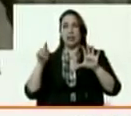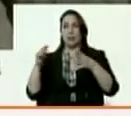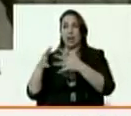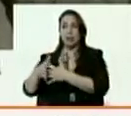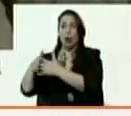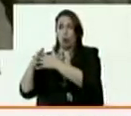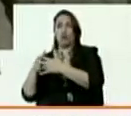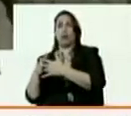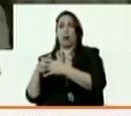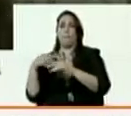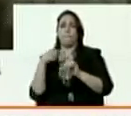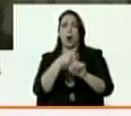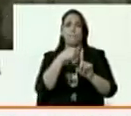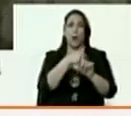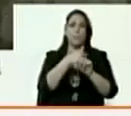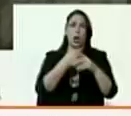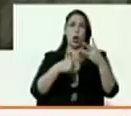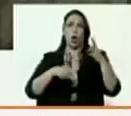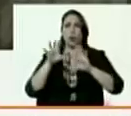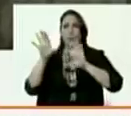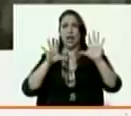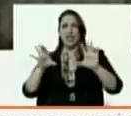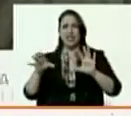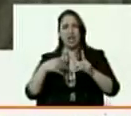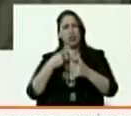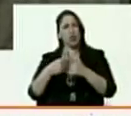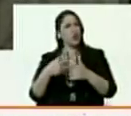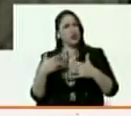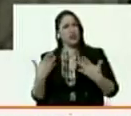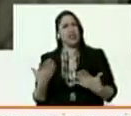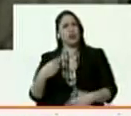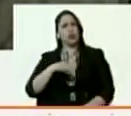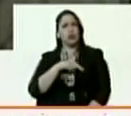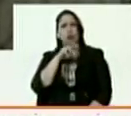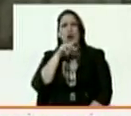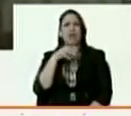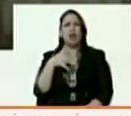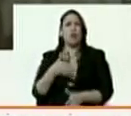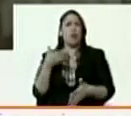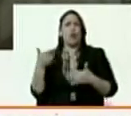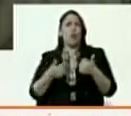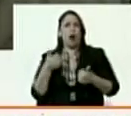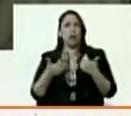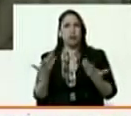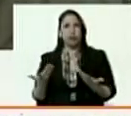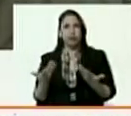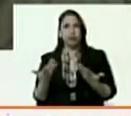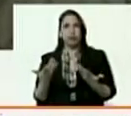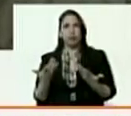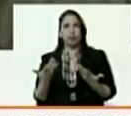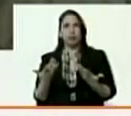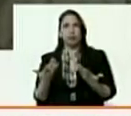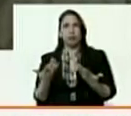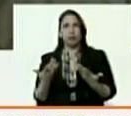larga. Entonces, ¿de qué estamos hablando? ¿Estamos hablando de qué?